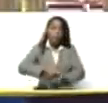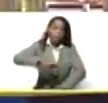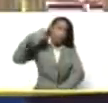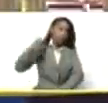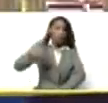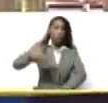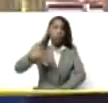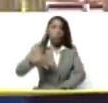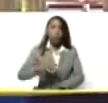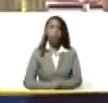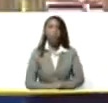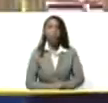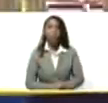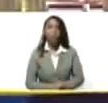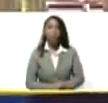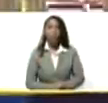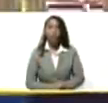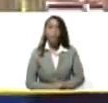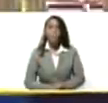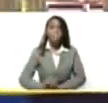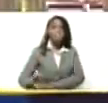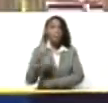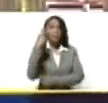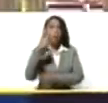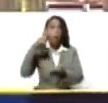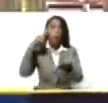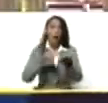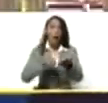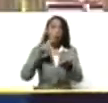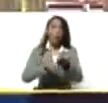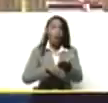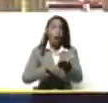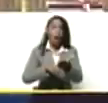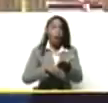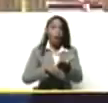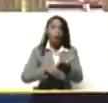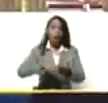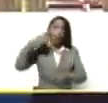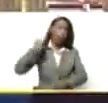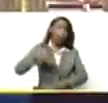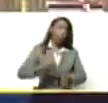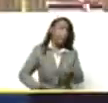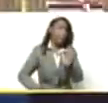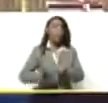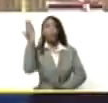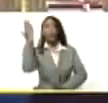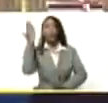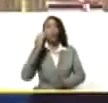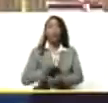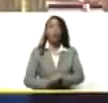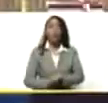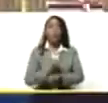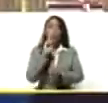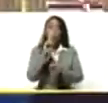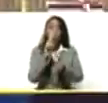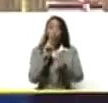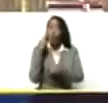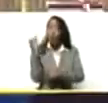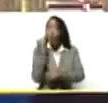primero lost ark y los alquileres exorbitantes primero de una piecita una